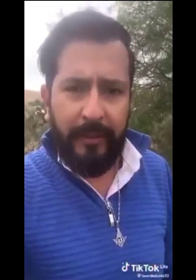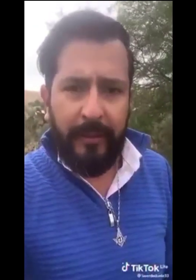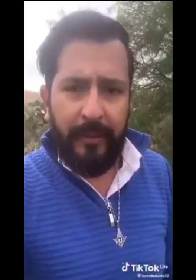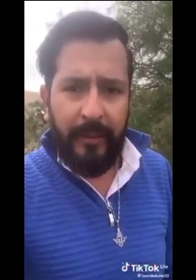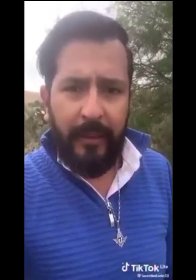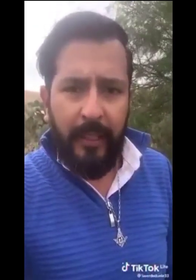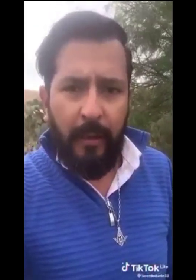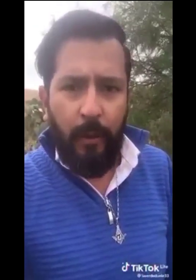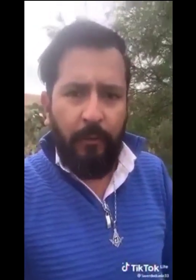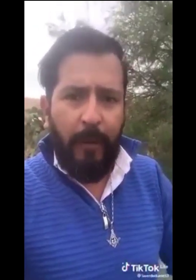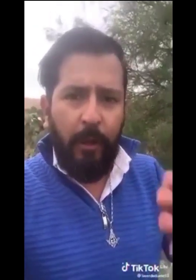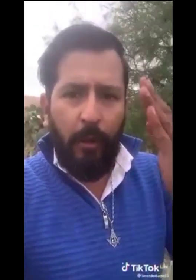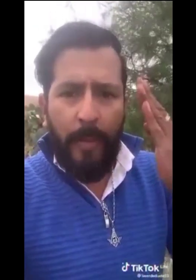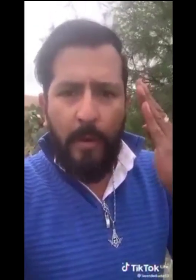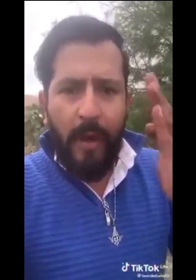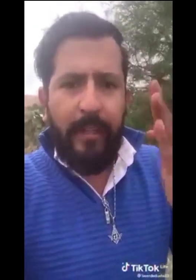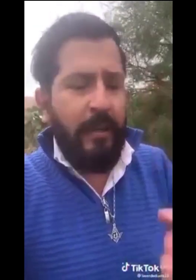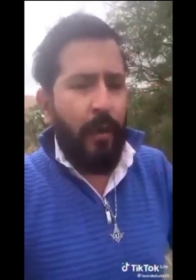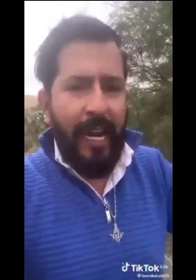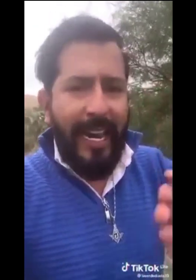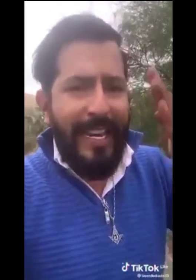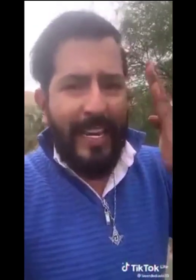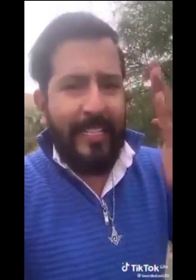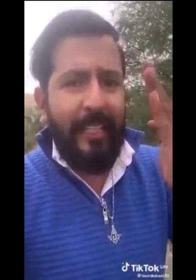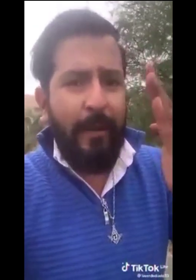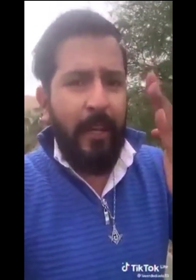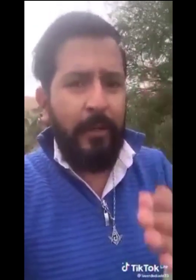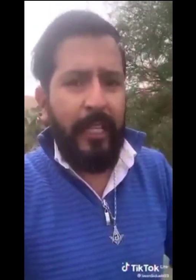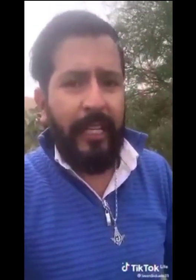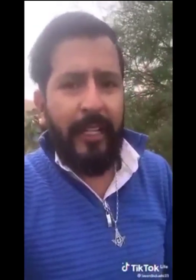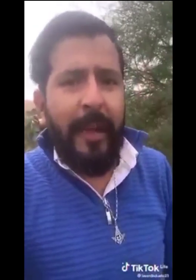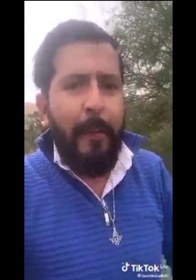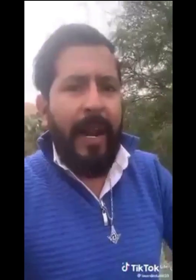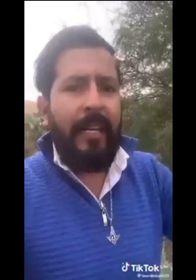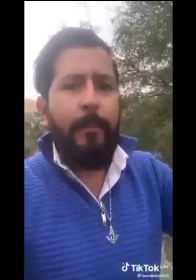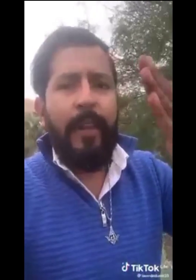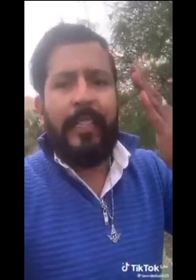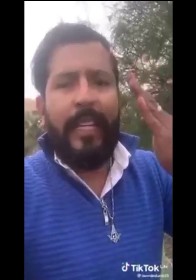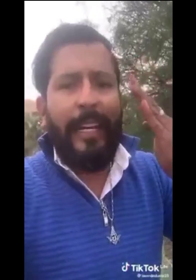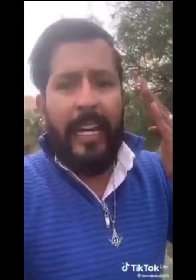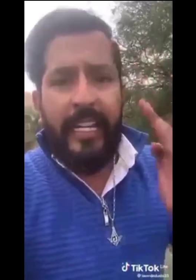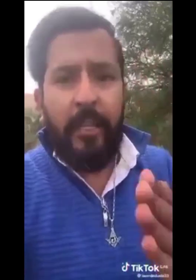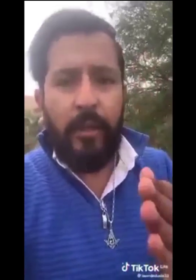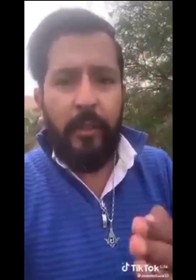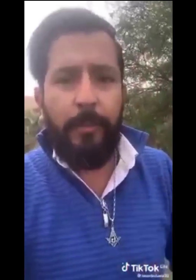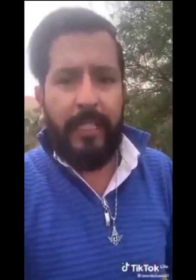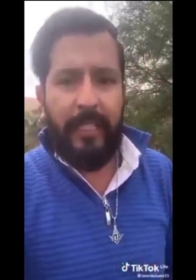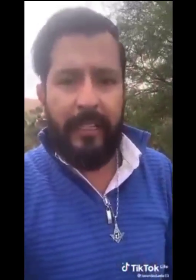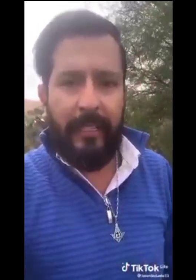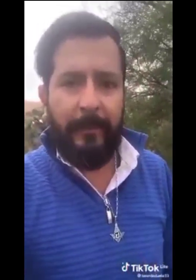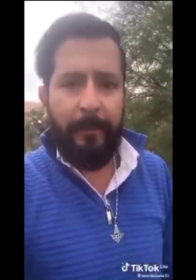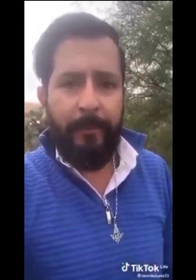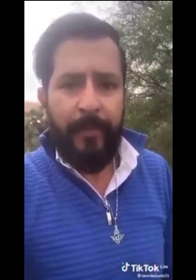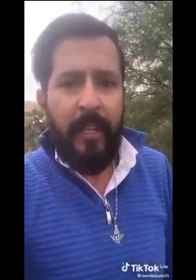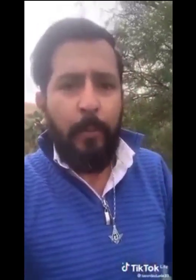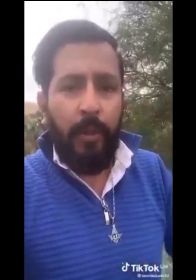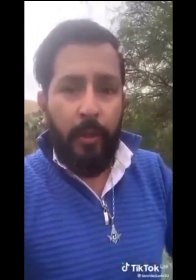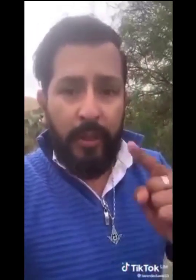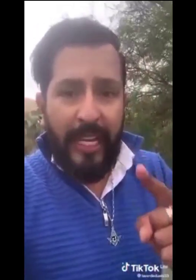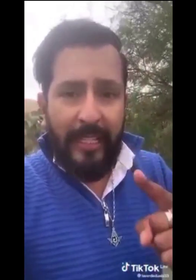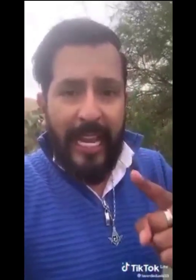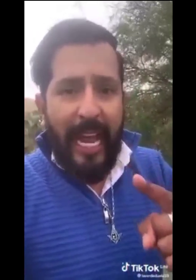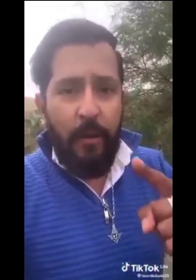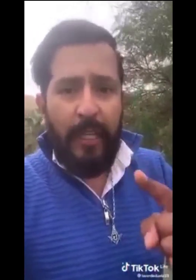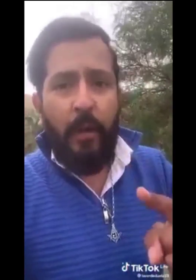usted. Por favor, tome en cuenta y ojalá le llegue este video a usted para que pueda ser reelegido, señor presidente.